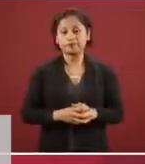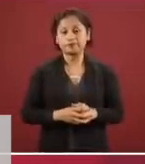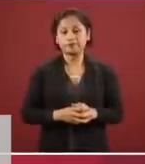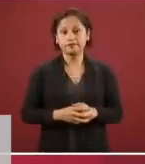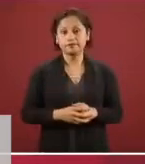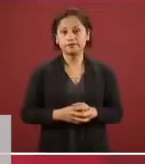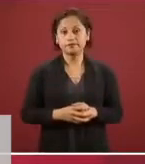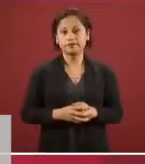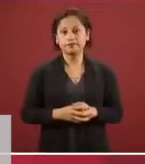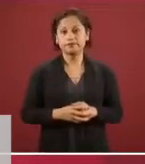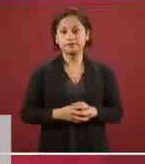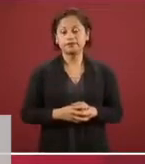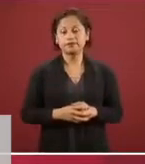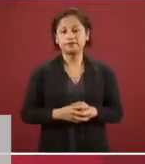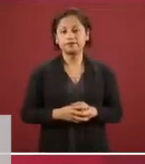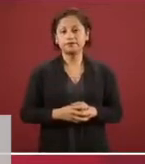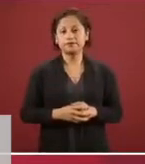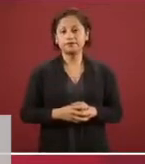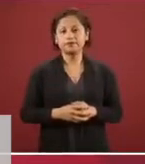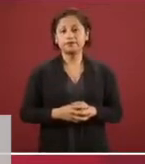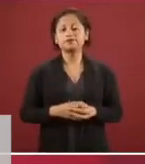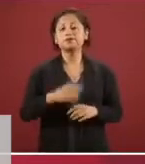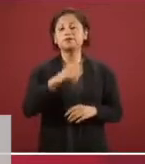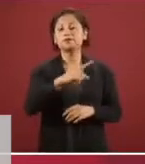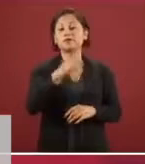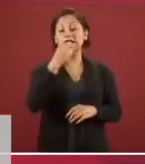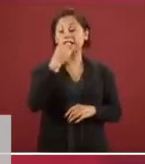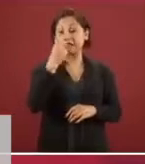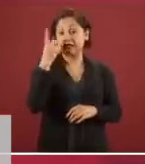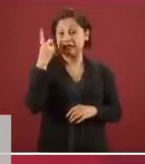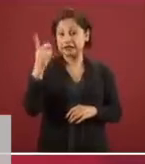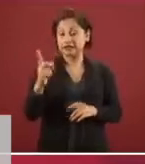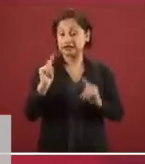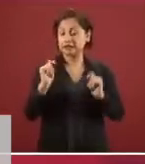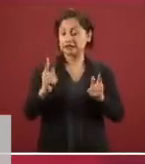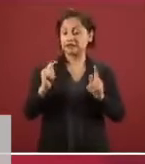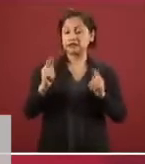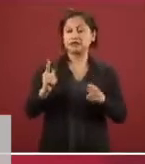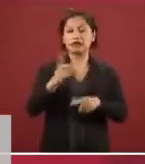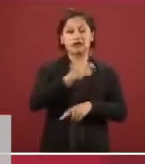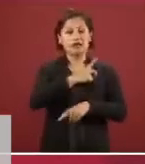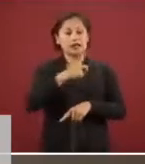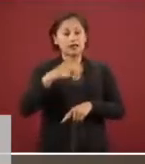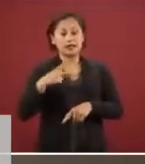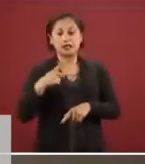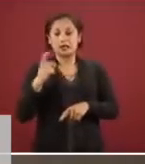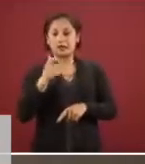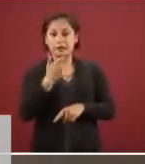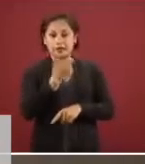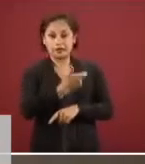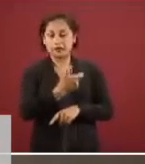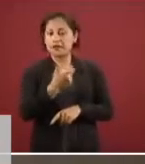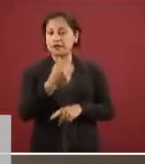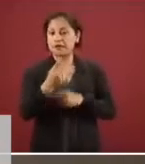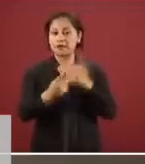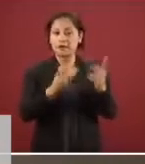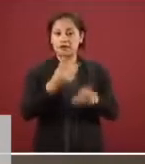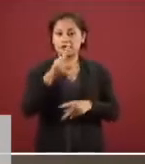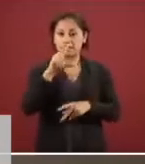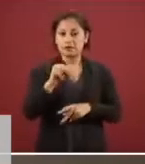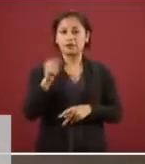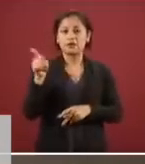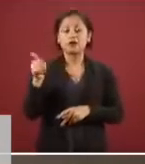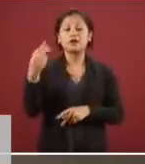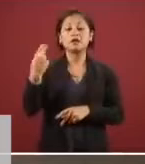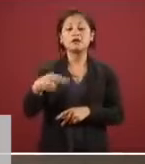para la autosuficiencia, sino todo lo contrario. Se priorizó el contar con contratos de compra de gas, beneficiando a Repsol de España, a